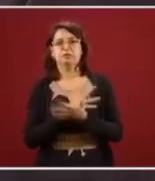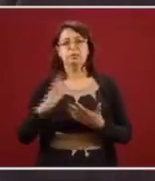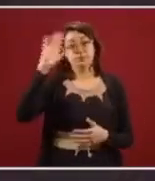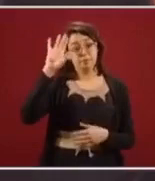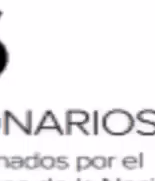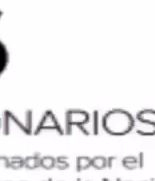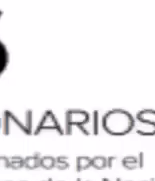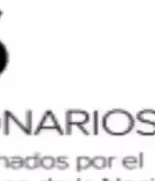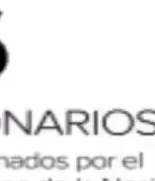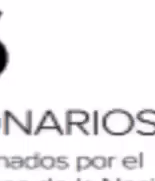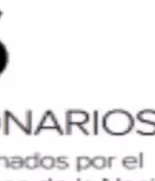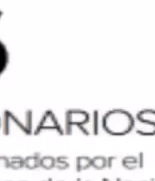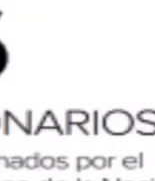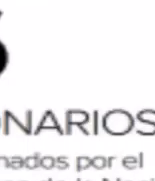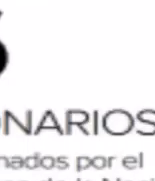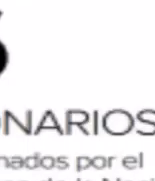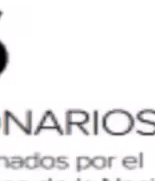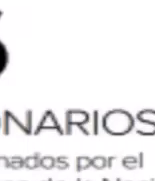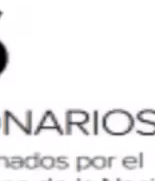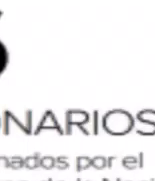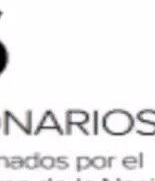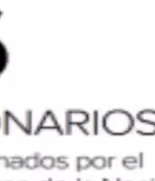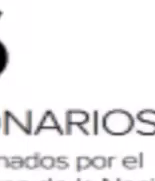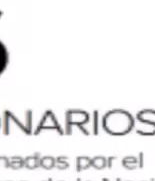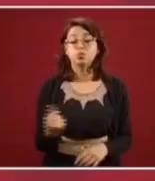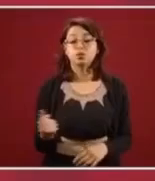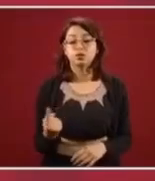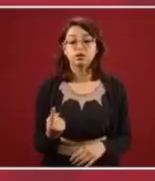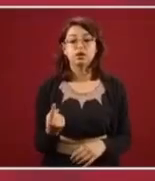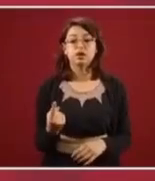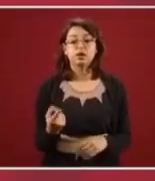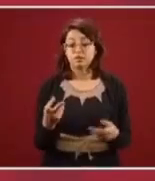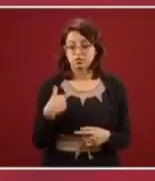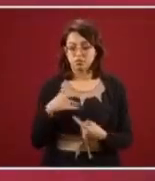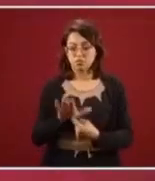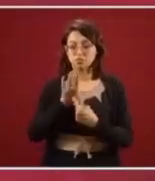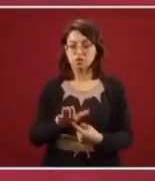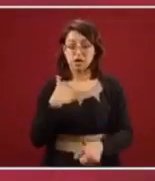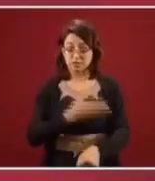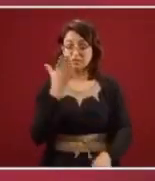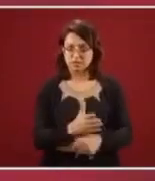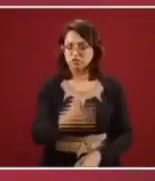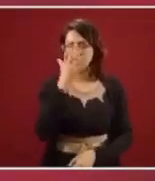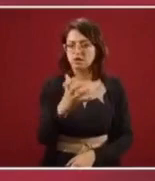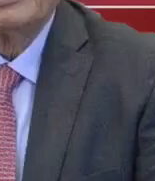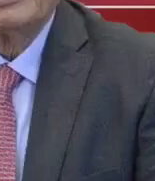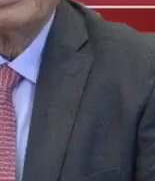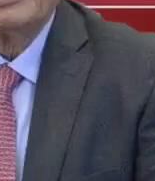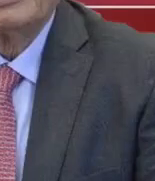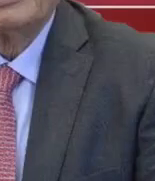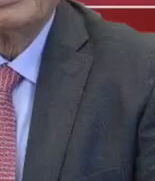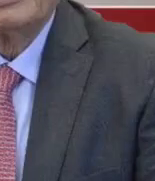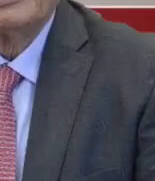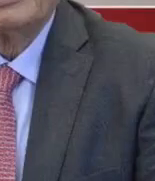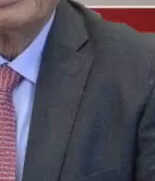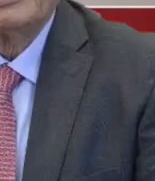que tengan cuidado porque para demostrar de que no hay impunidad, no vaya a ser que se lleven